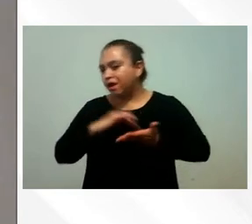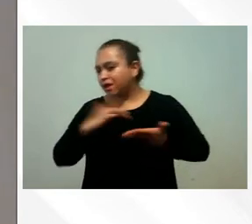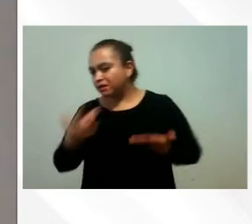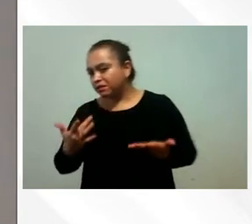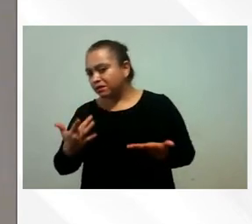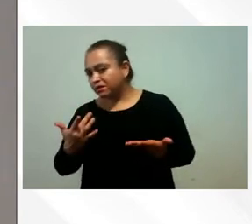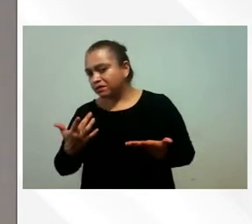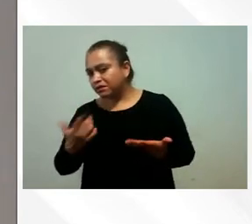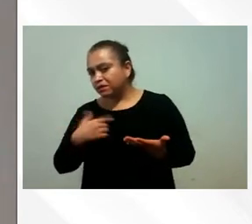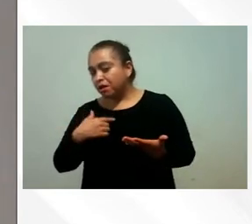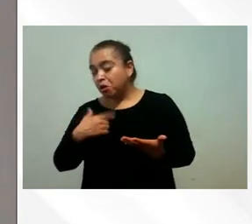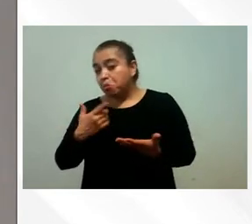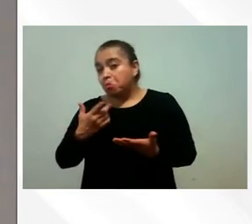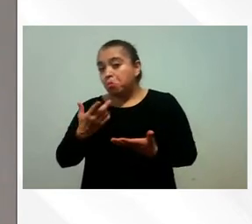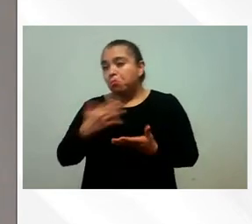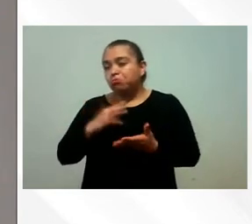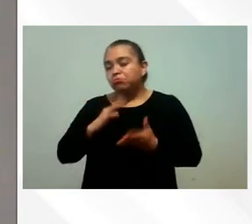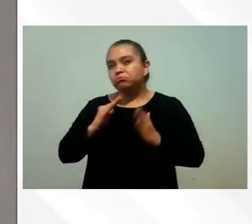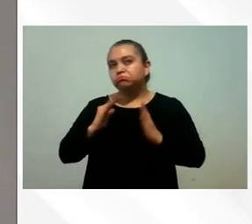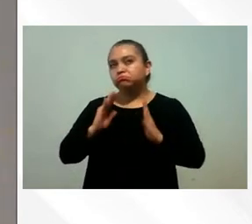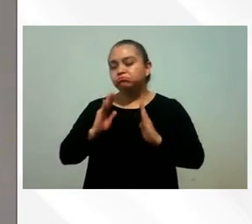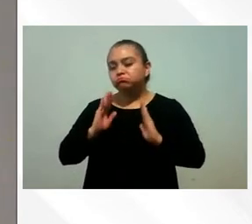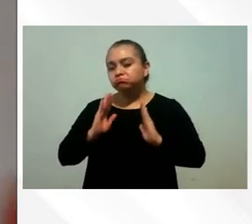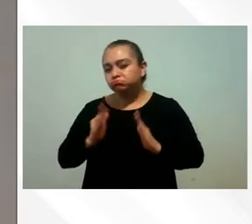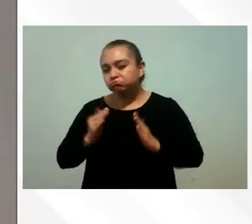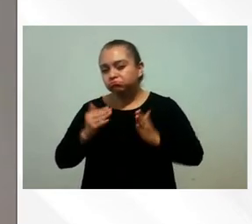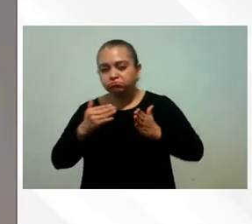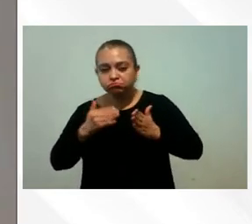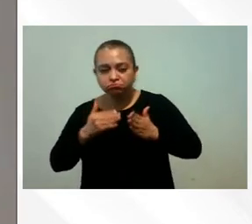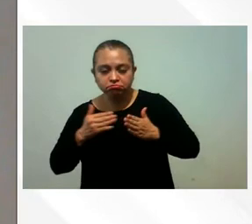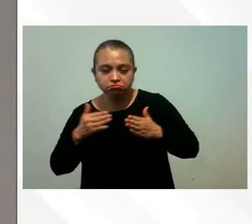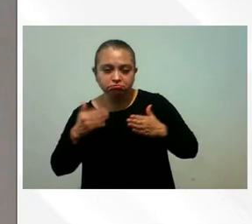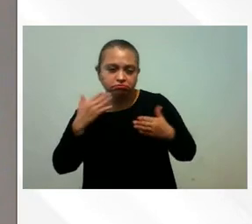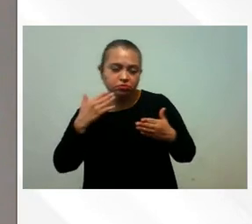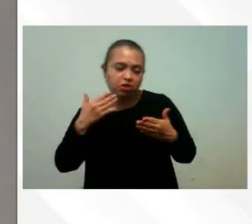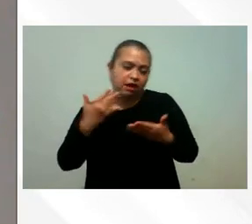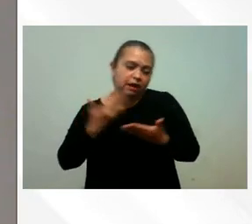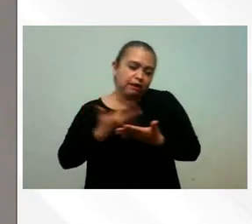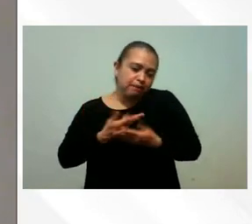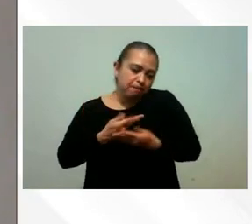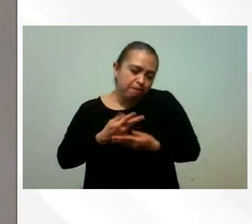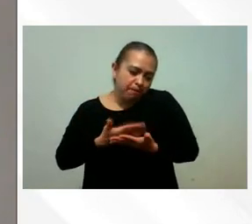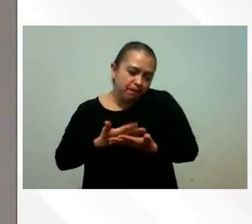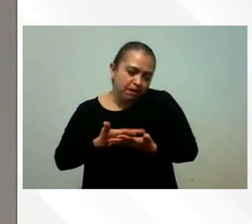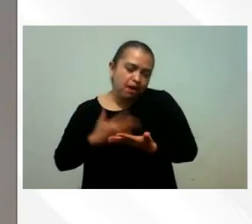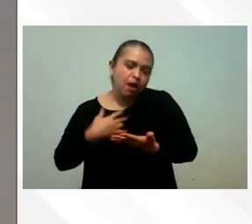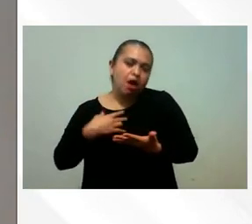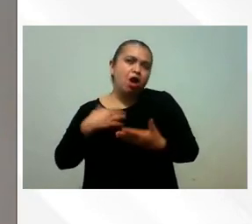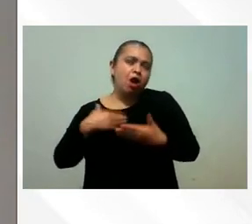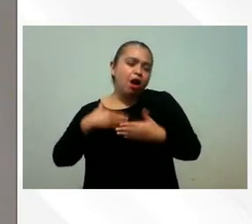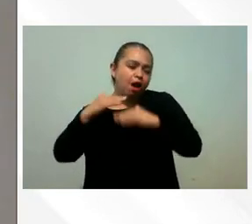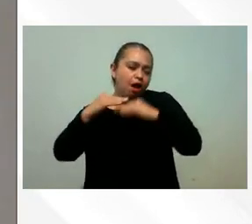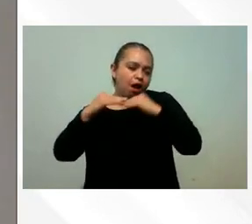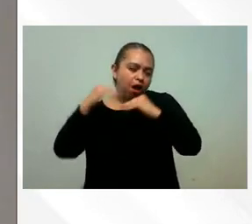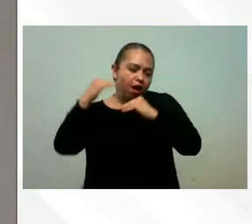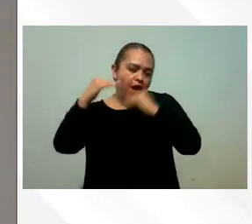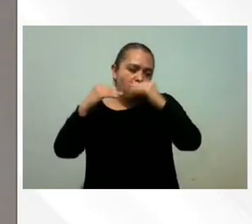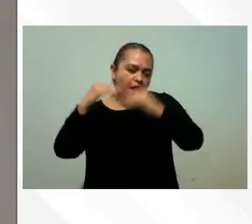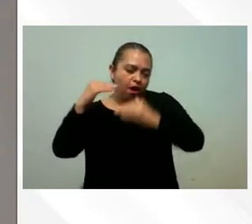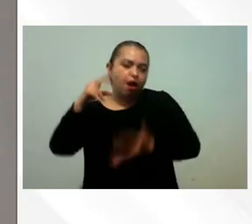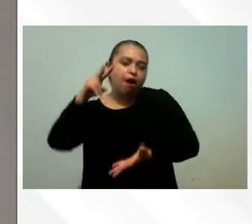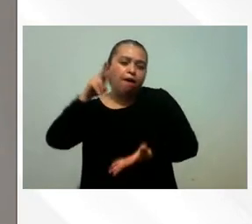Pues que viene una pausa, pero que hay que reconocer y agradecer todo lo que hemos crecido, lo que hemos aprendido, valorado.